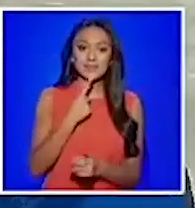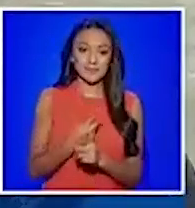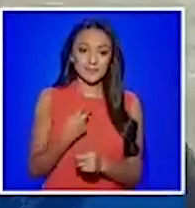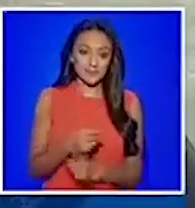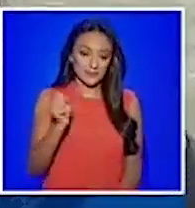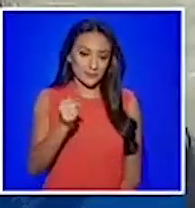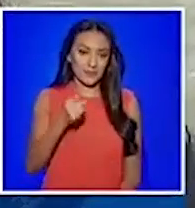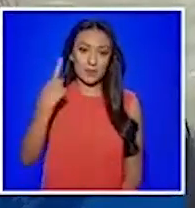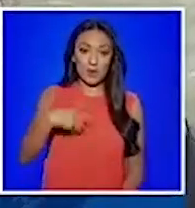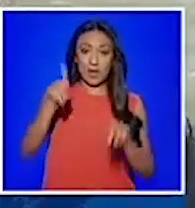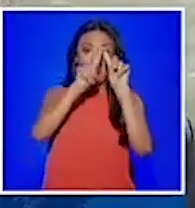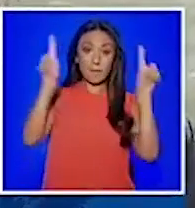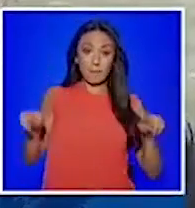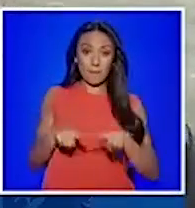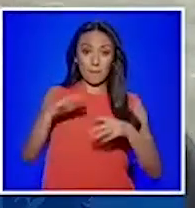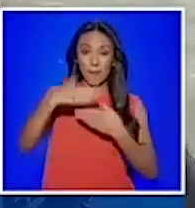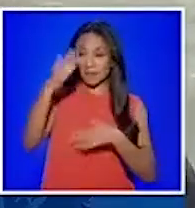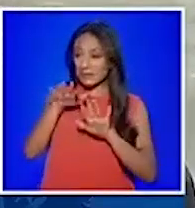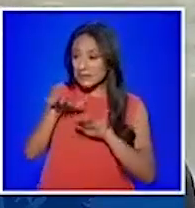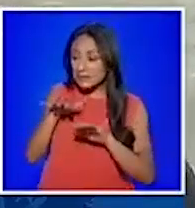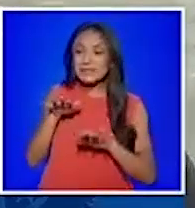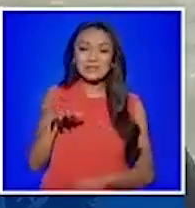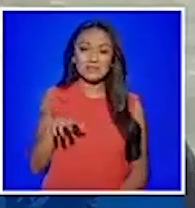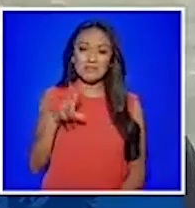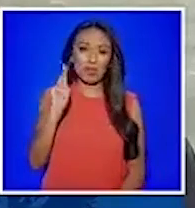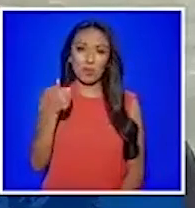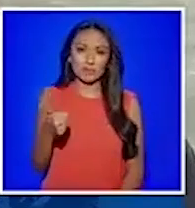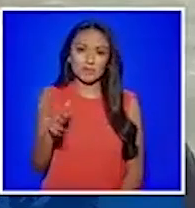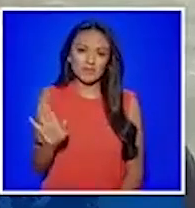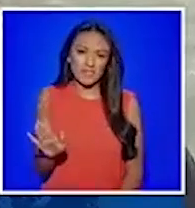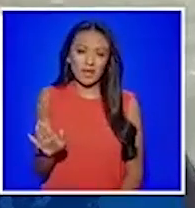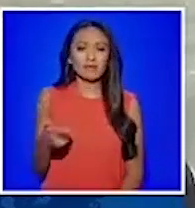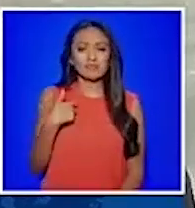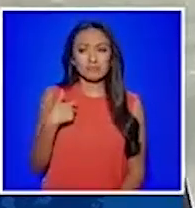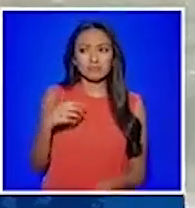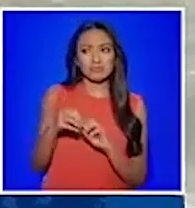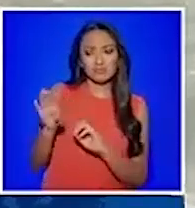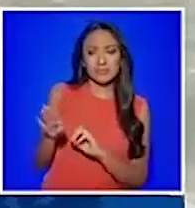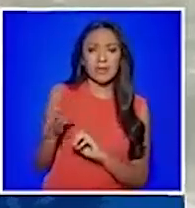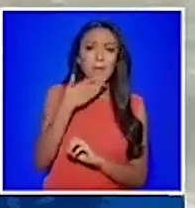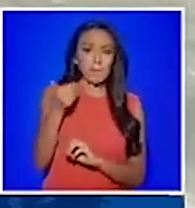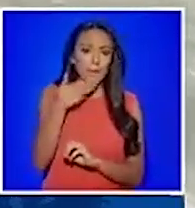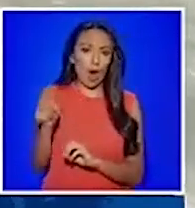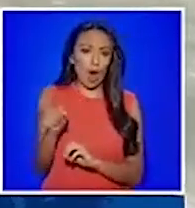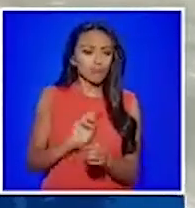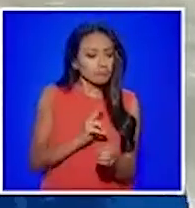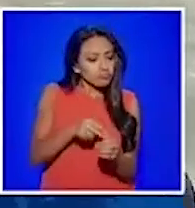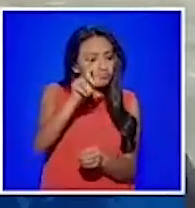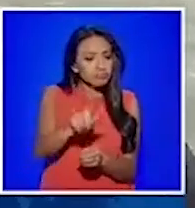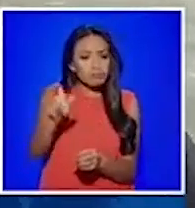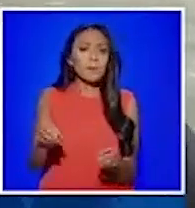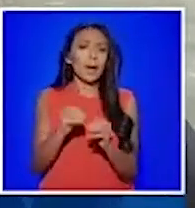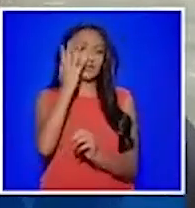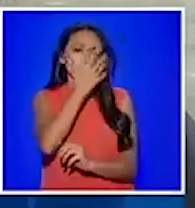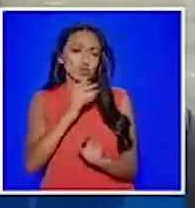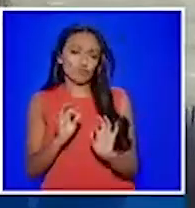tras de una pantalla casi no es tan saludable para nosotros. Y más que todo, en la presencialidad es más lindo. O